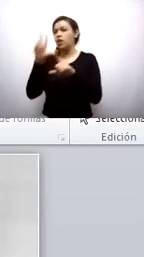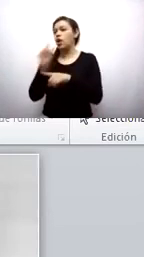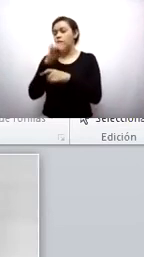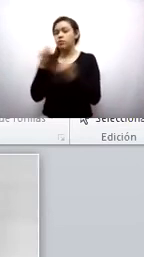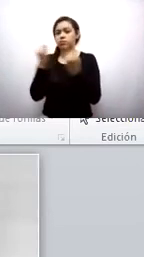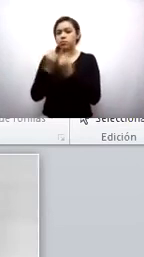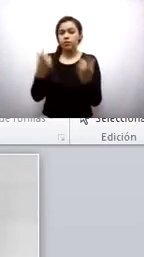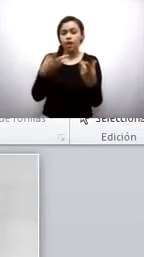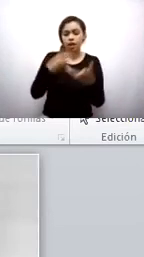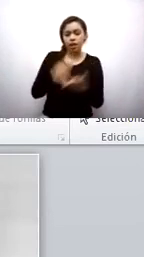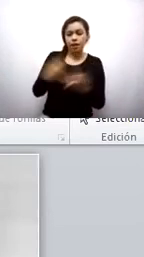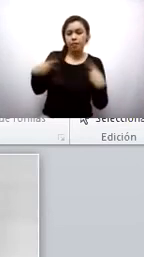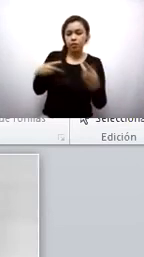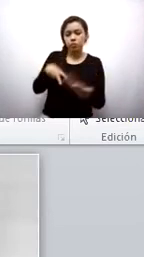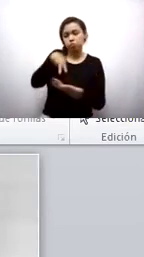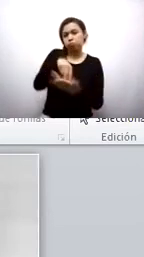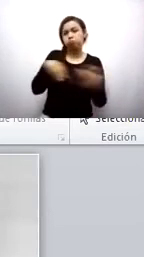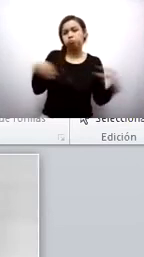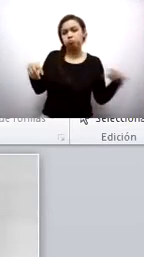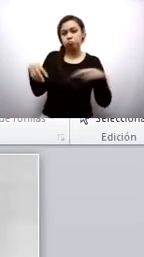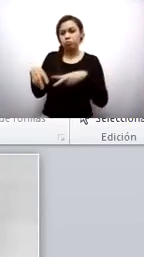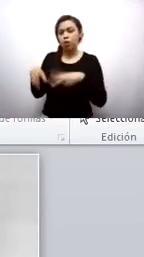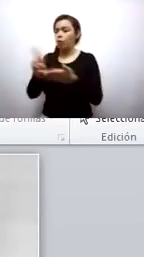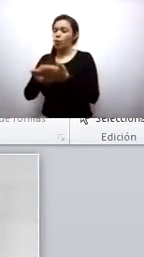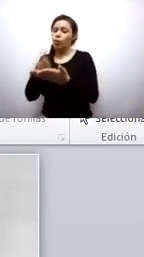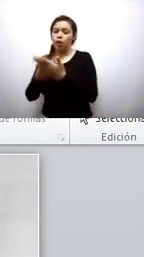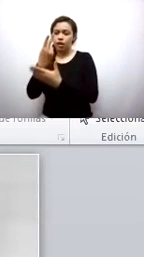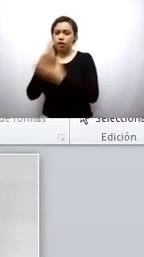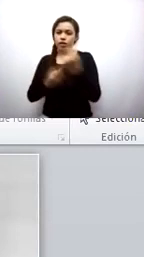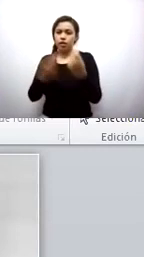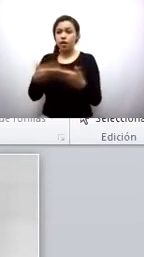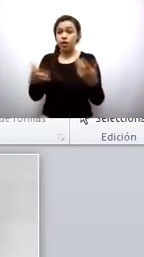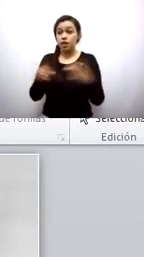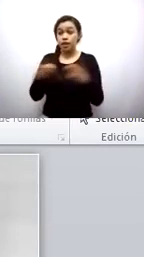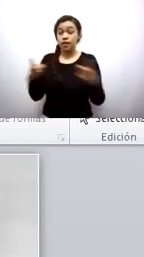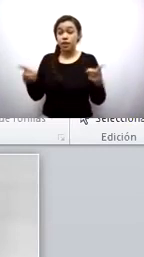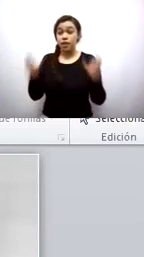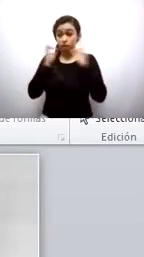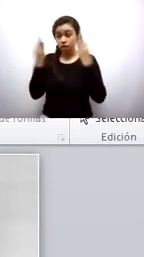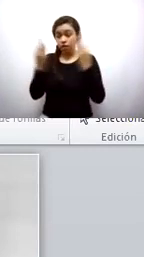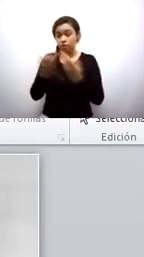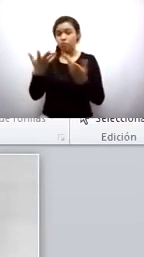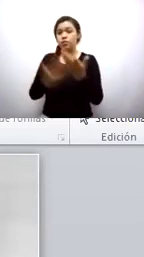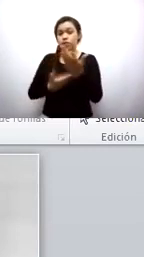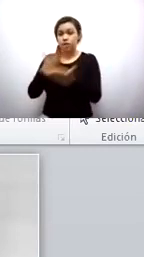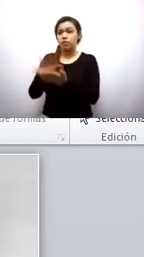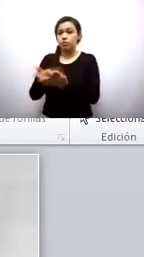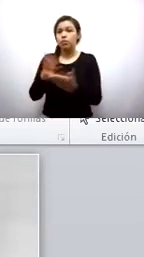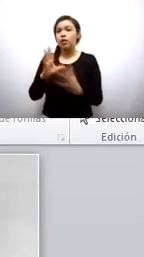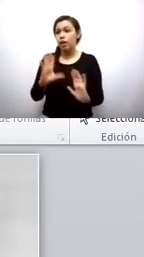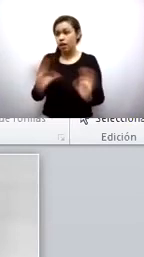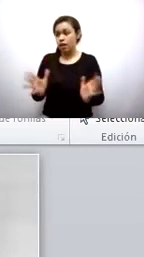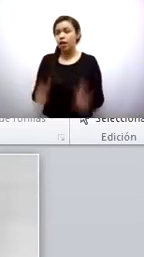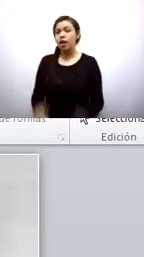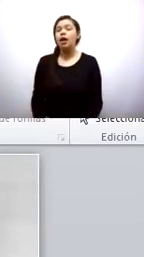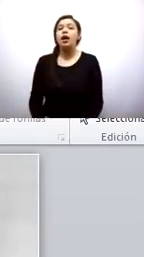no lo presencial. Entonces, estamos en un momento en el que se está desarrollando este modelo, en el que se está proponiendo, pero justamente